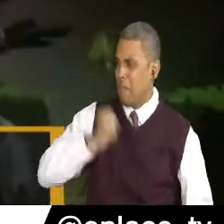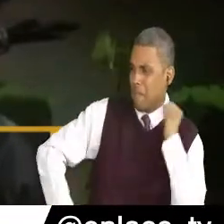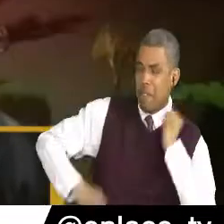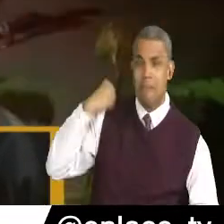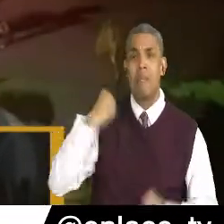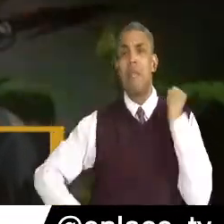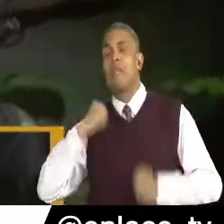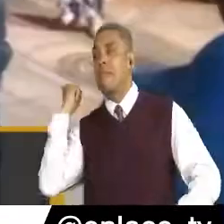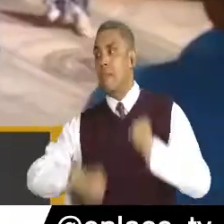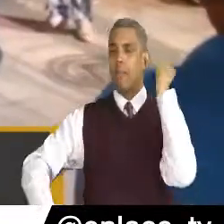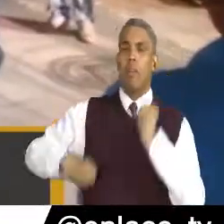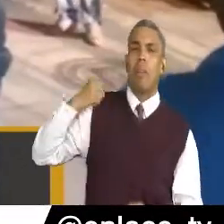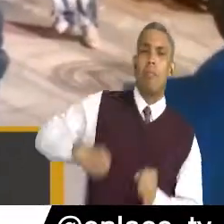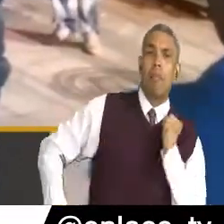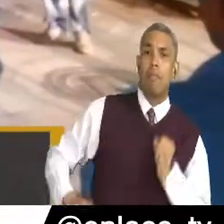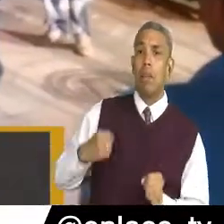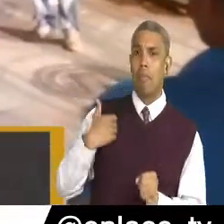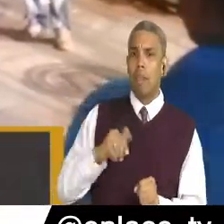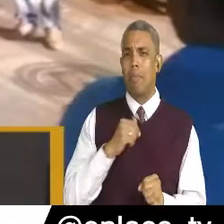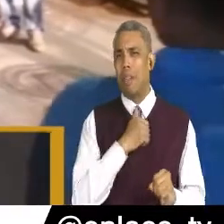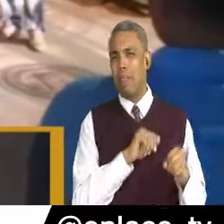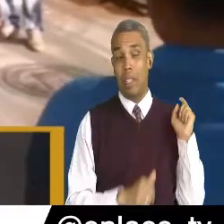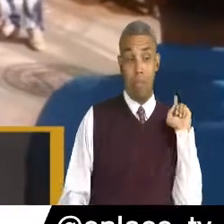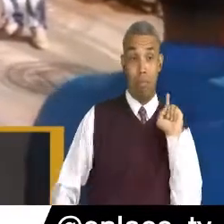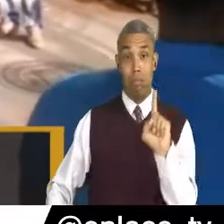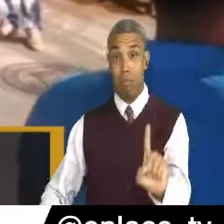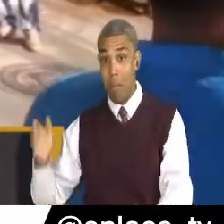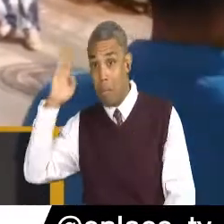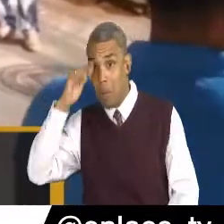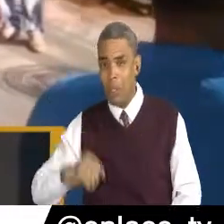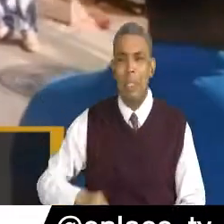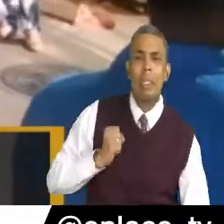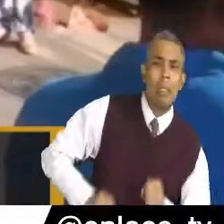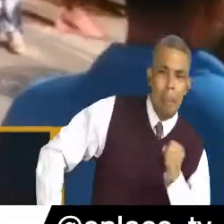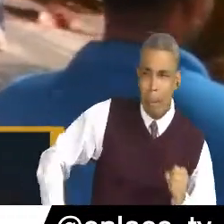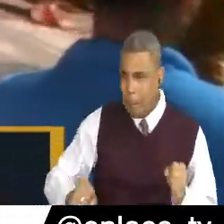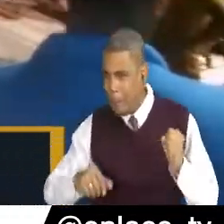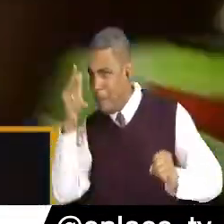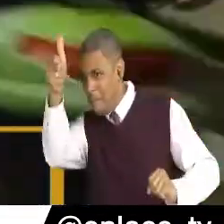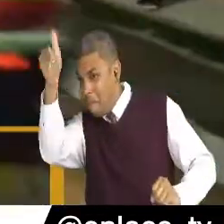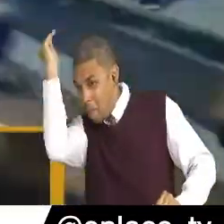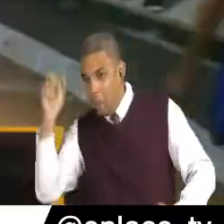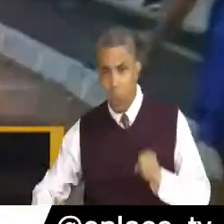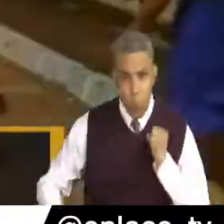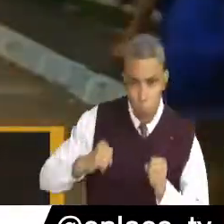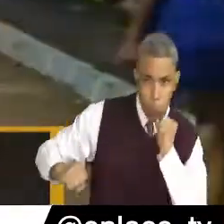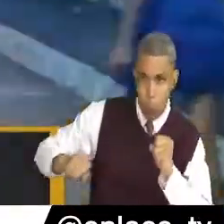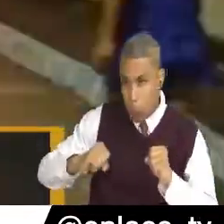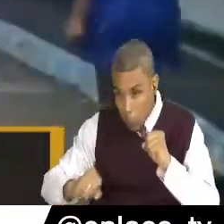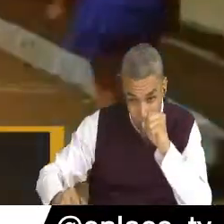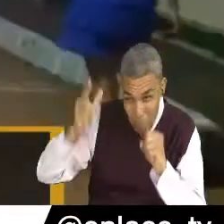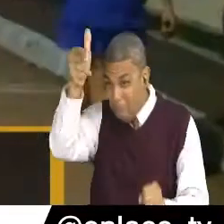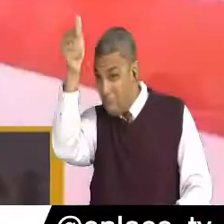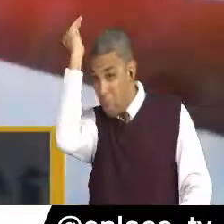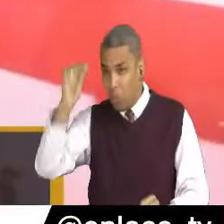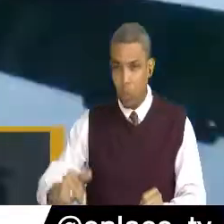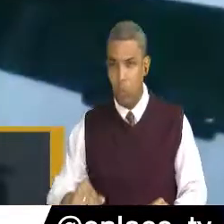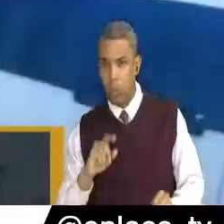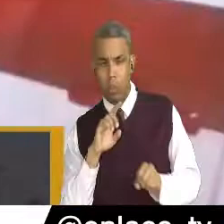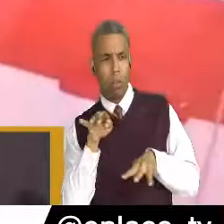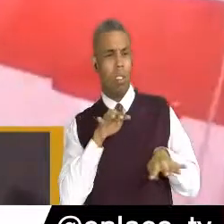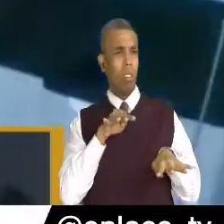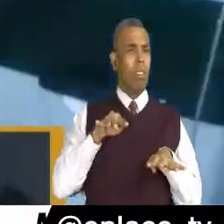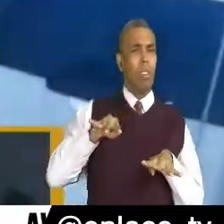pata, corriendo y haciendo tiros y eso, y ya muchos departiendo ahí, pues todo el mundo